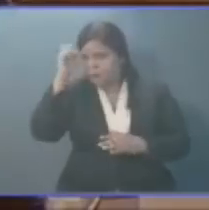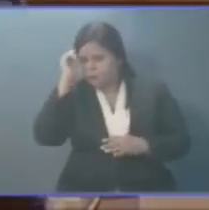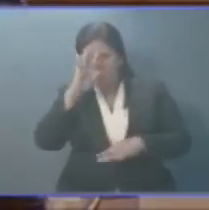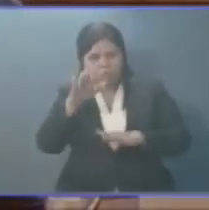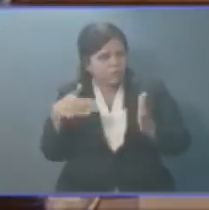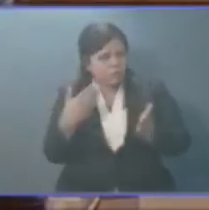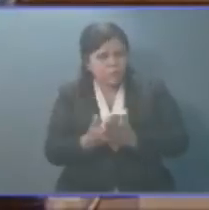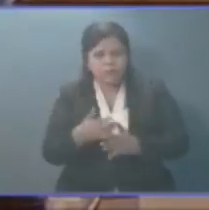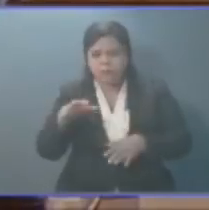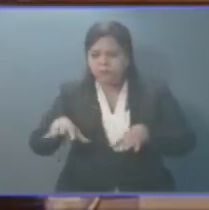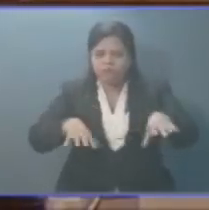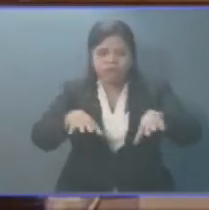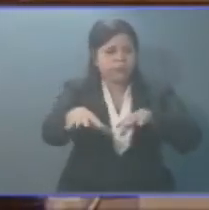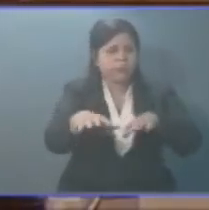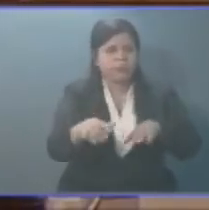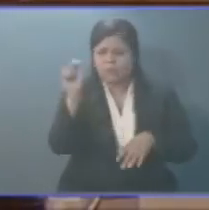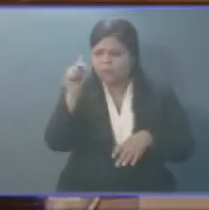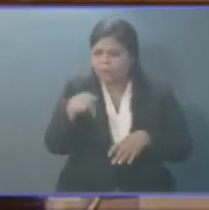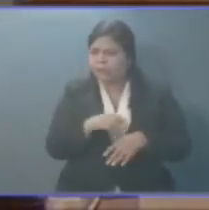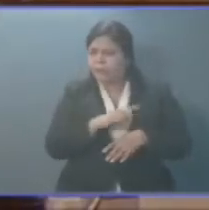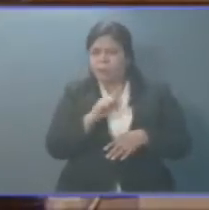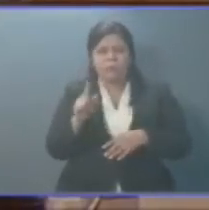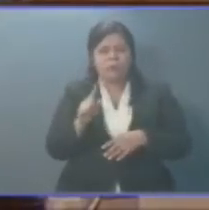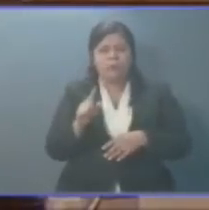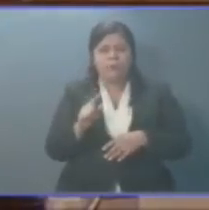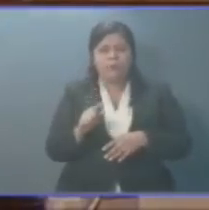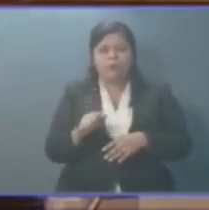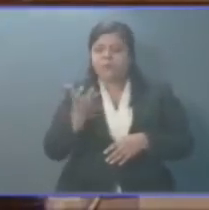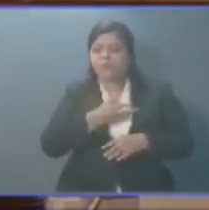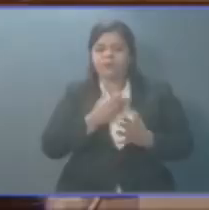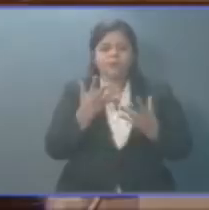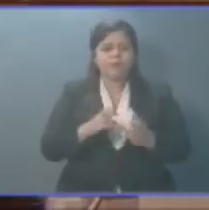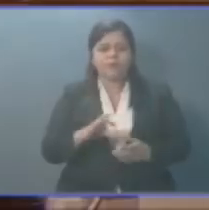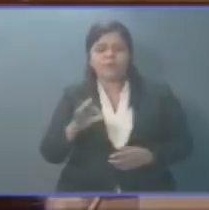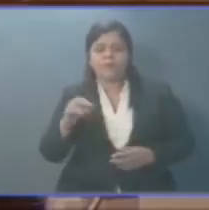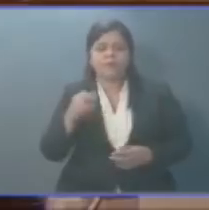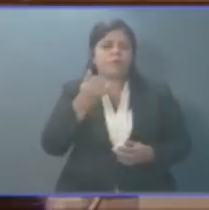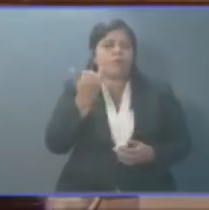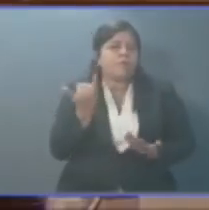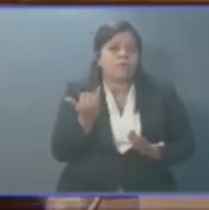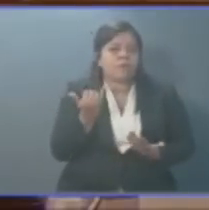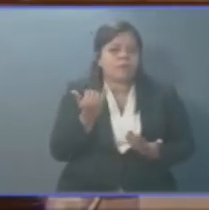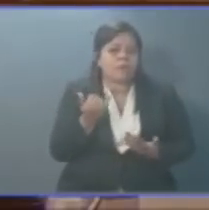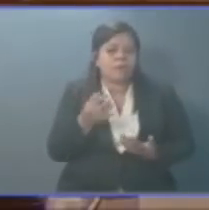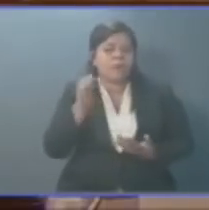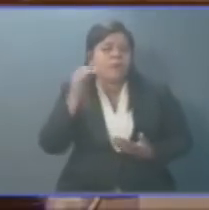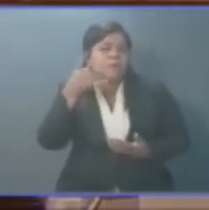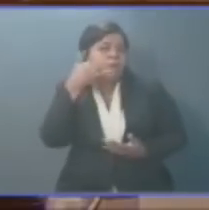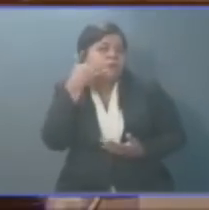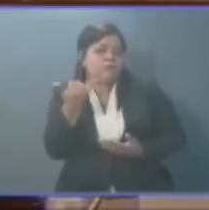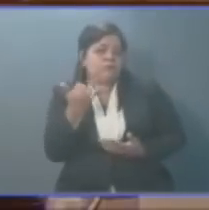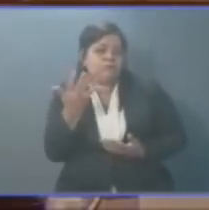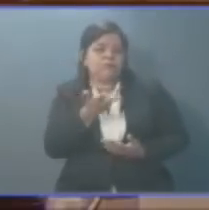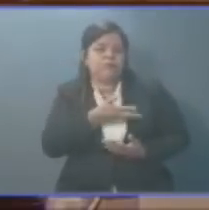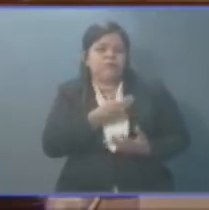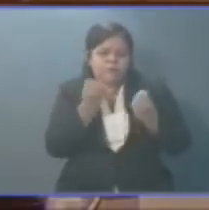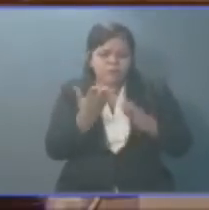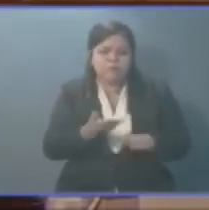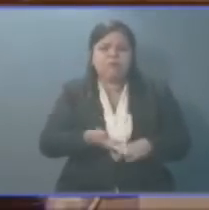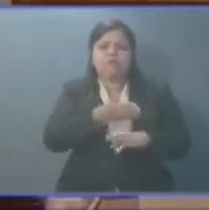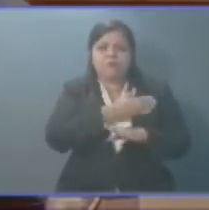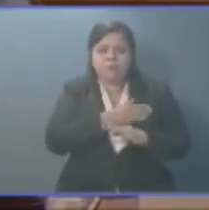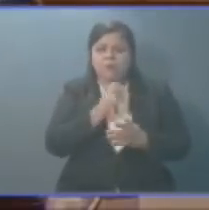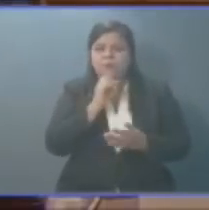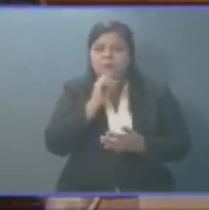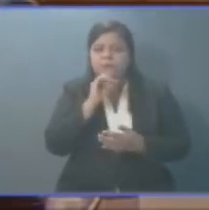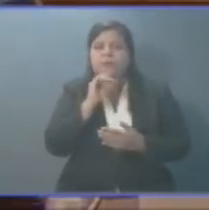actores. Y no se vale ahora en el Ministerio de Trabajo privilegiar la llamada telefónica, como lo han hecho muchos de los que hoy acá